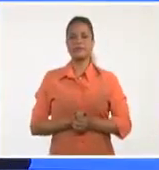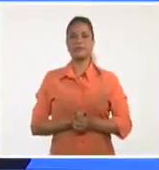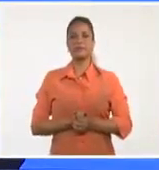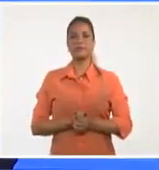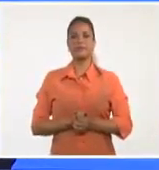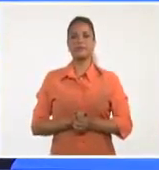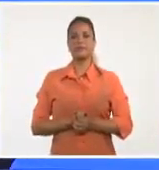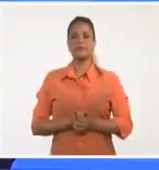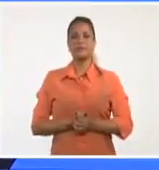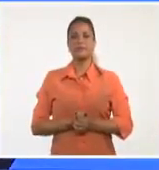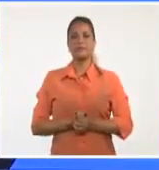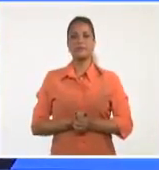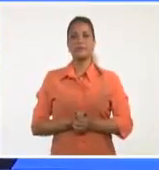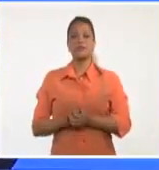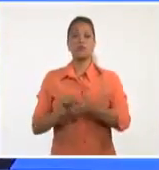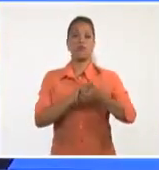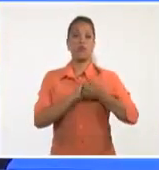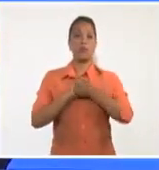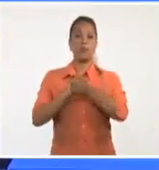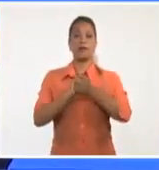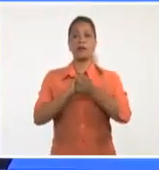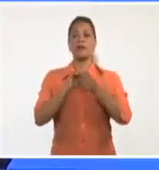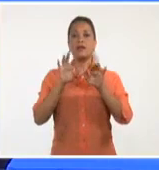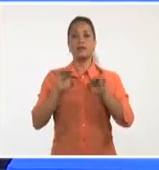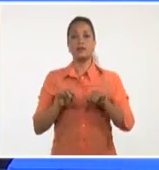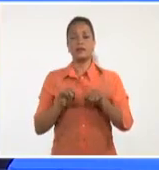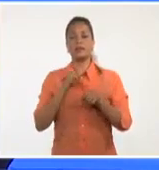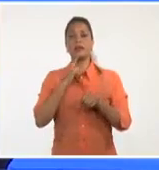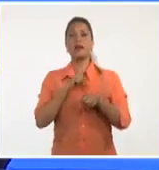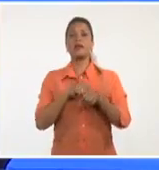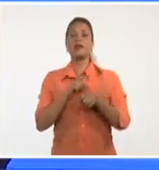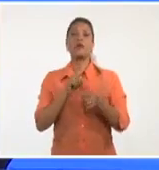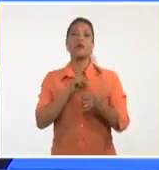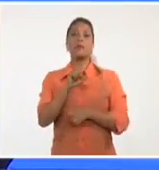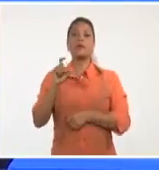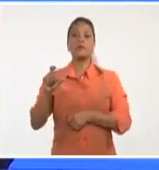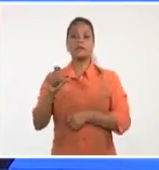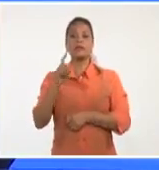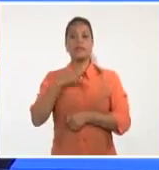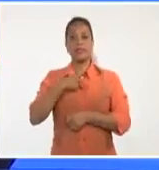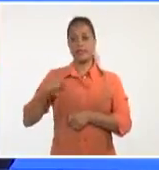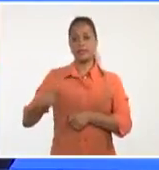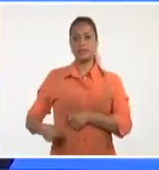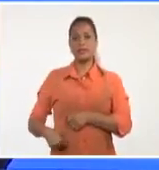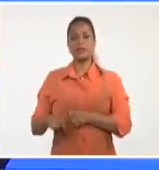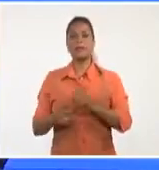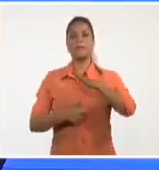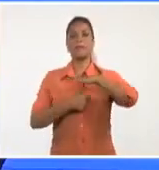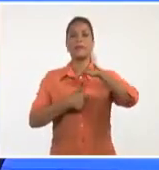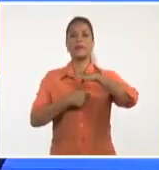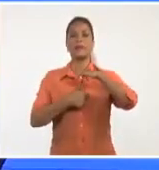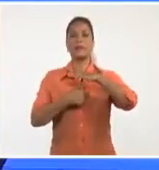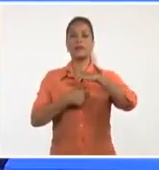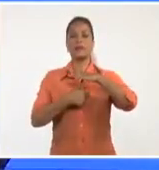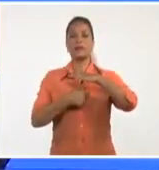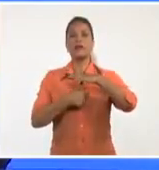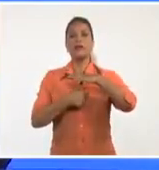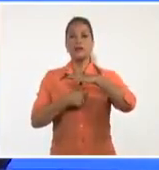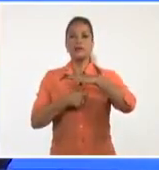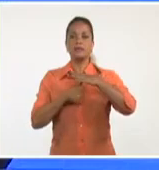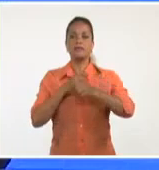Estimado compañero Xi Jinping, secretario general del Comité Central del Partido Comunista de China y presidente de la hermana República